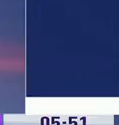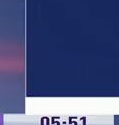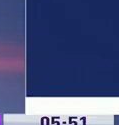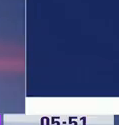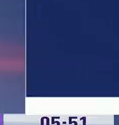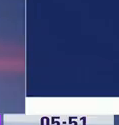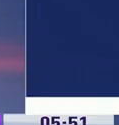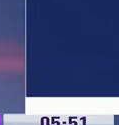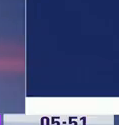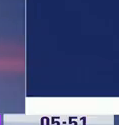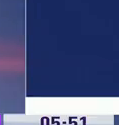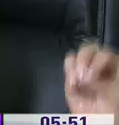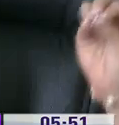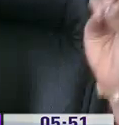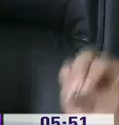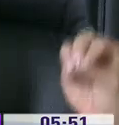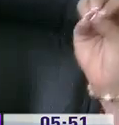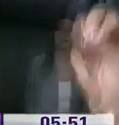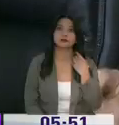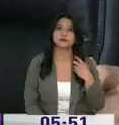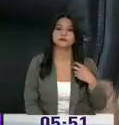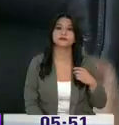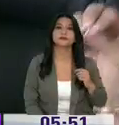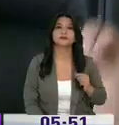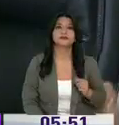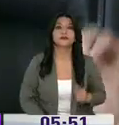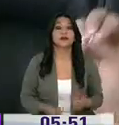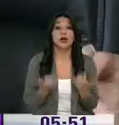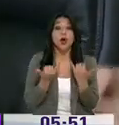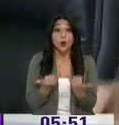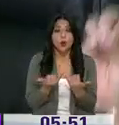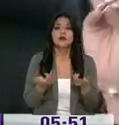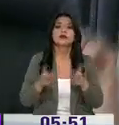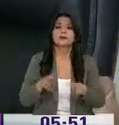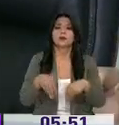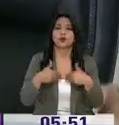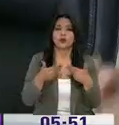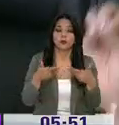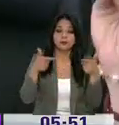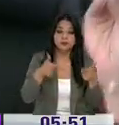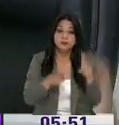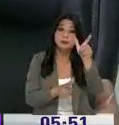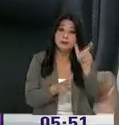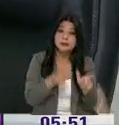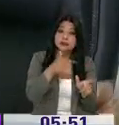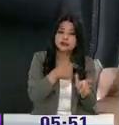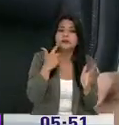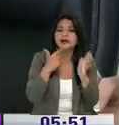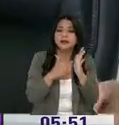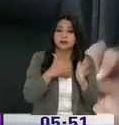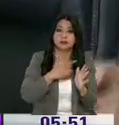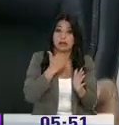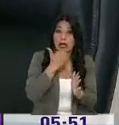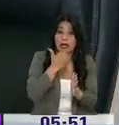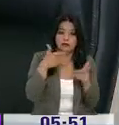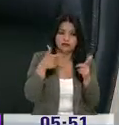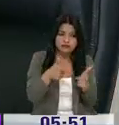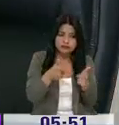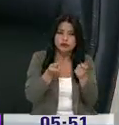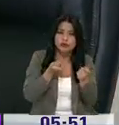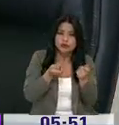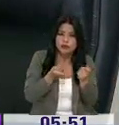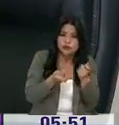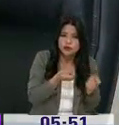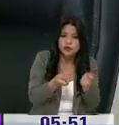33.552 registros. Estamos haciendo además es facilitando el seguimiento, monitoreo e identificación de